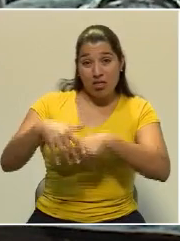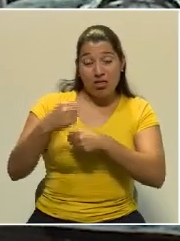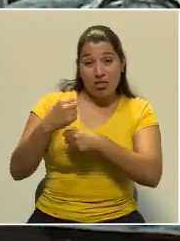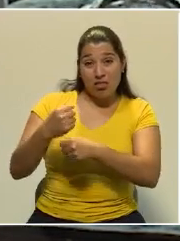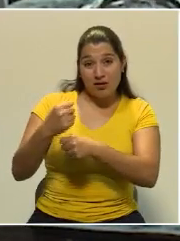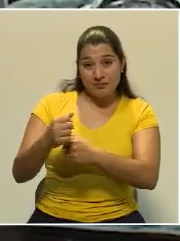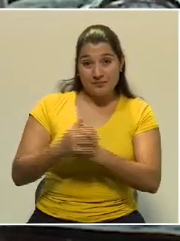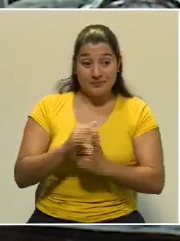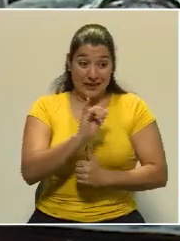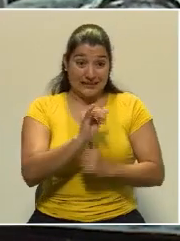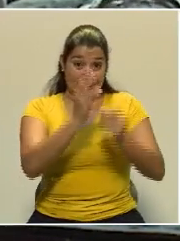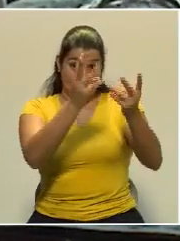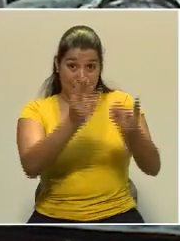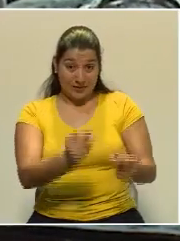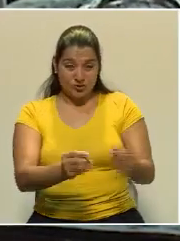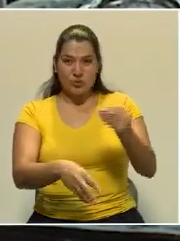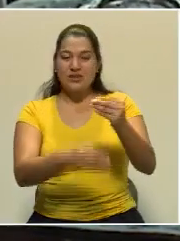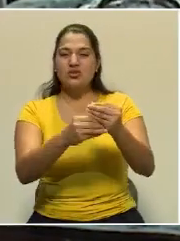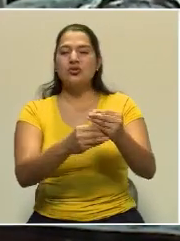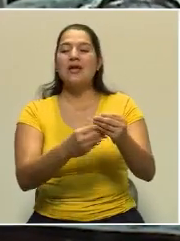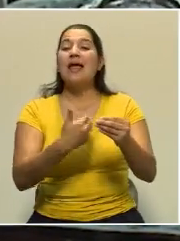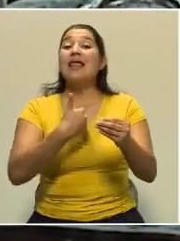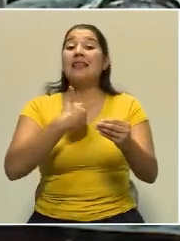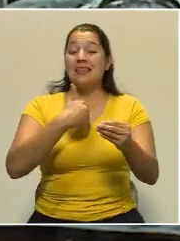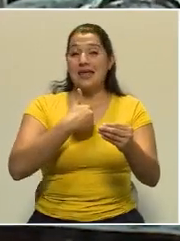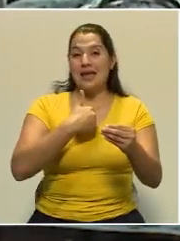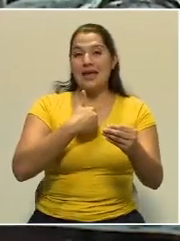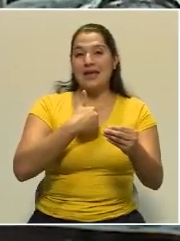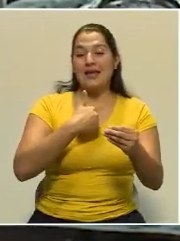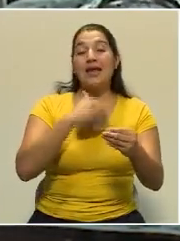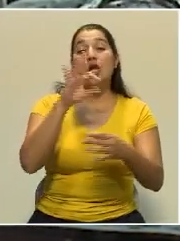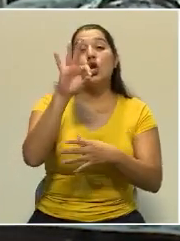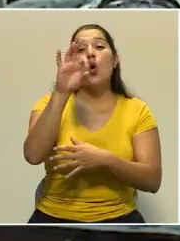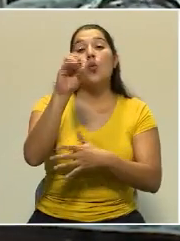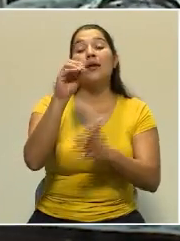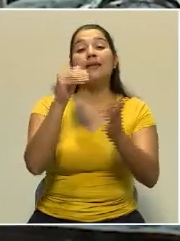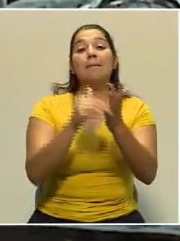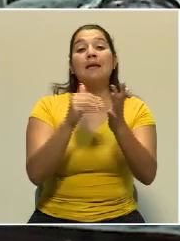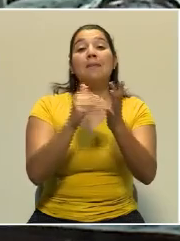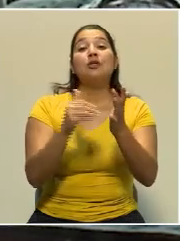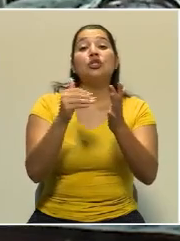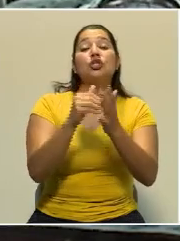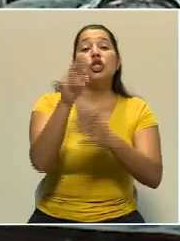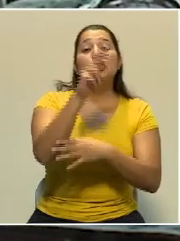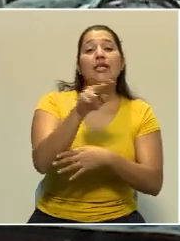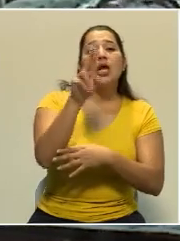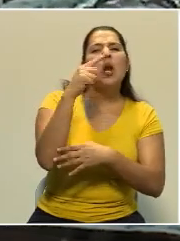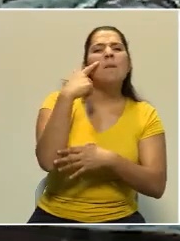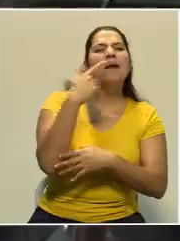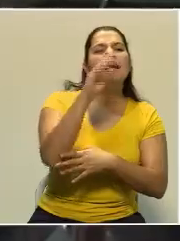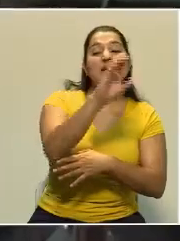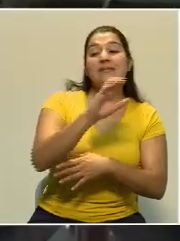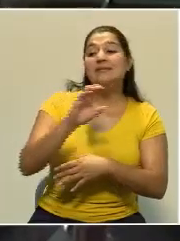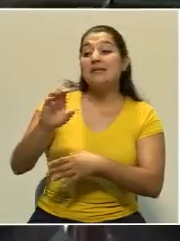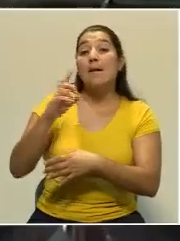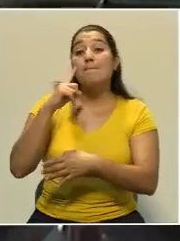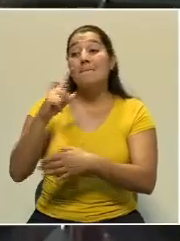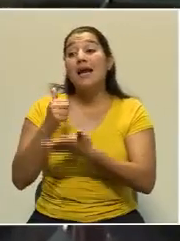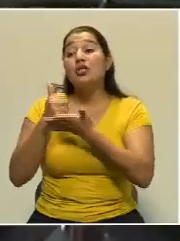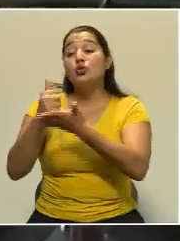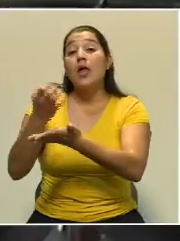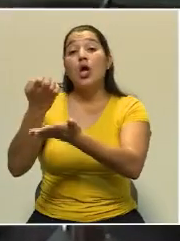Este presupuesto extraordinario contiene una partida por 90.000 millones de colones para financiar el bono proteger a